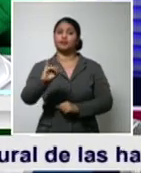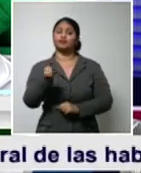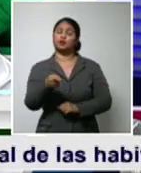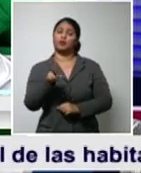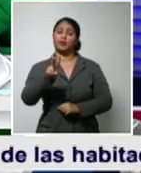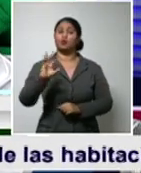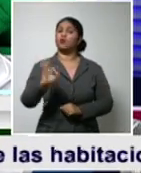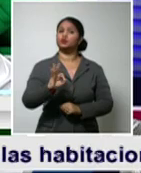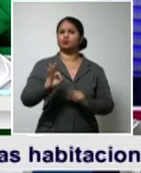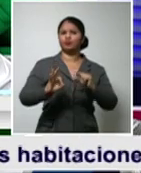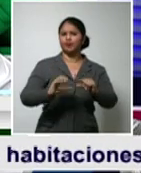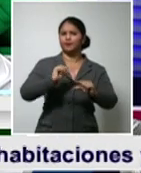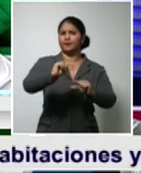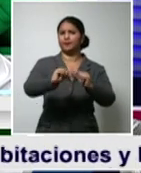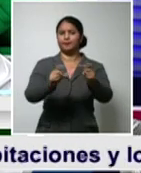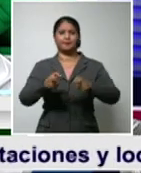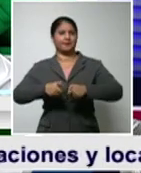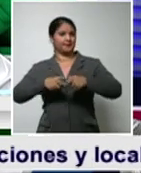incrementando. El